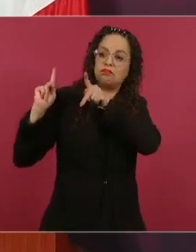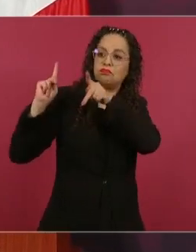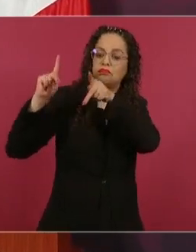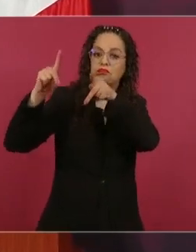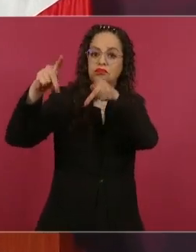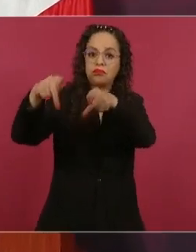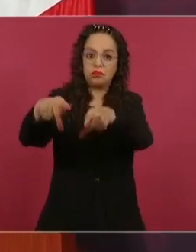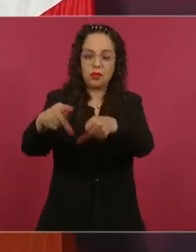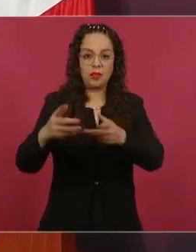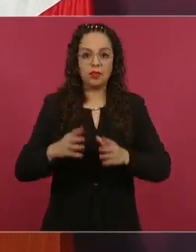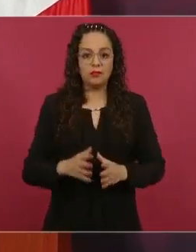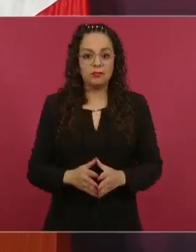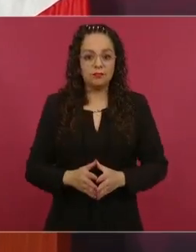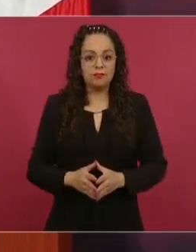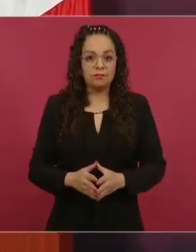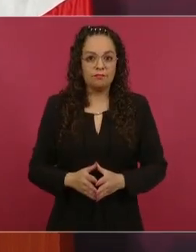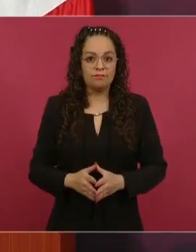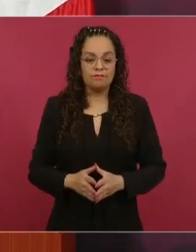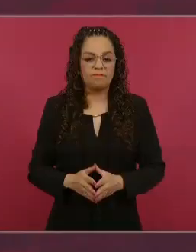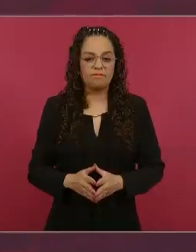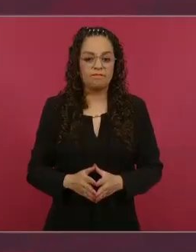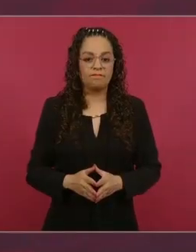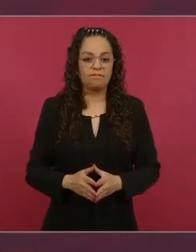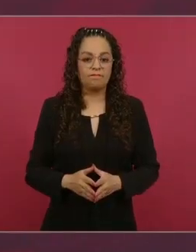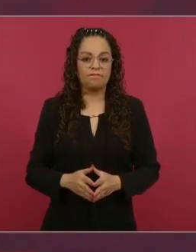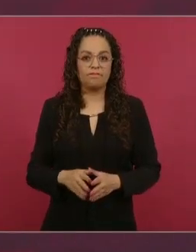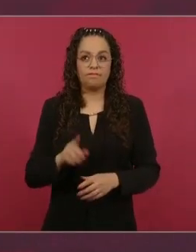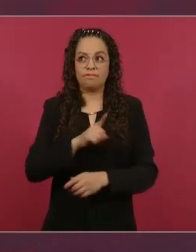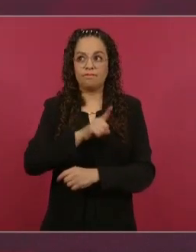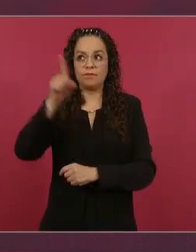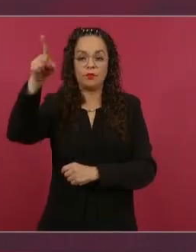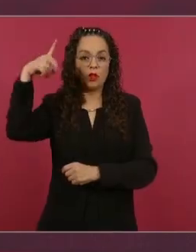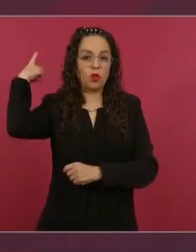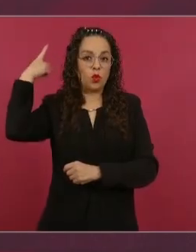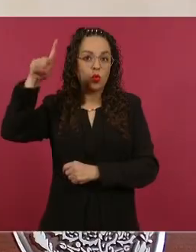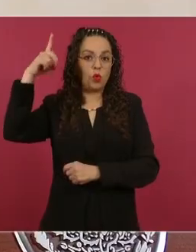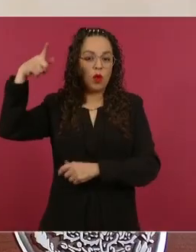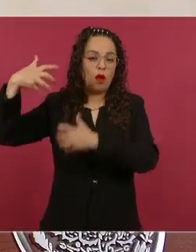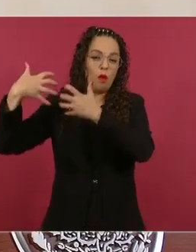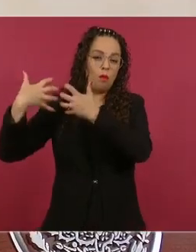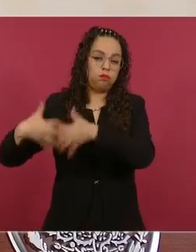la potabilizadora de Durango,